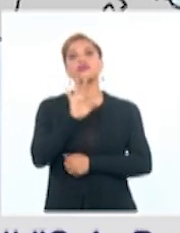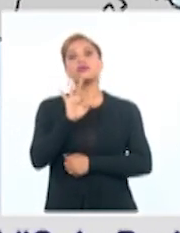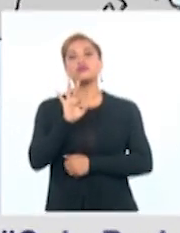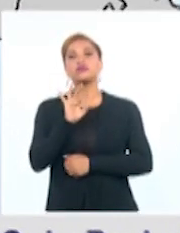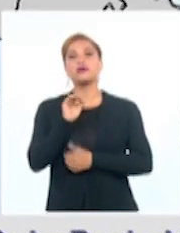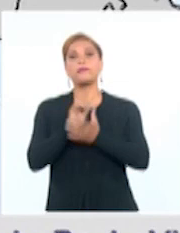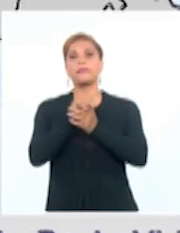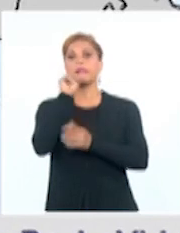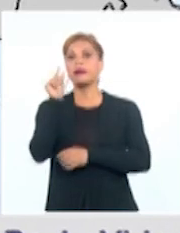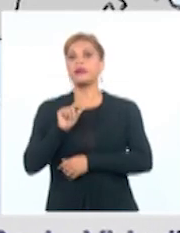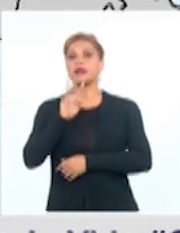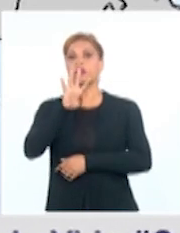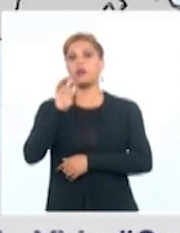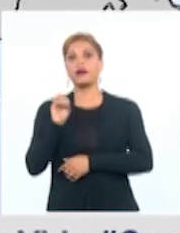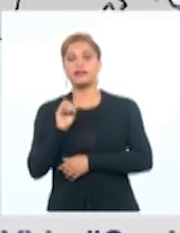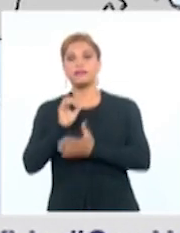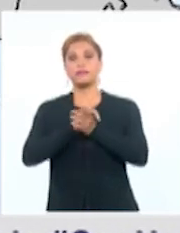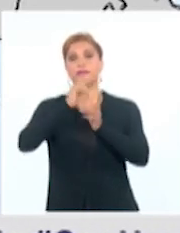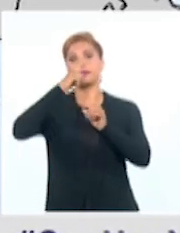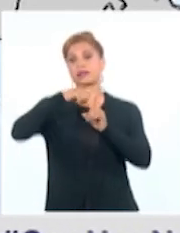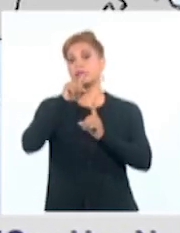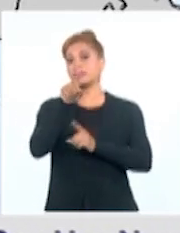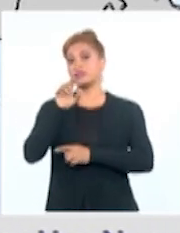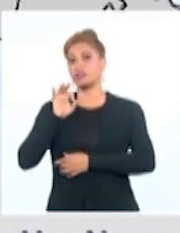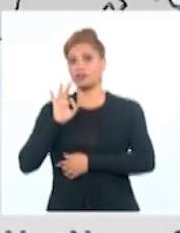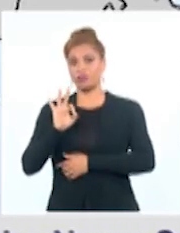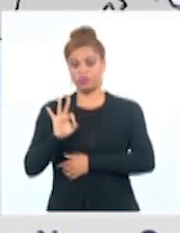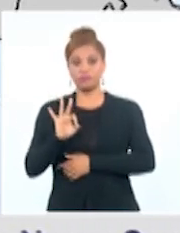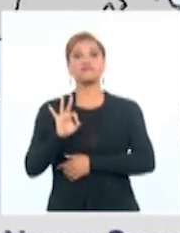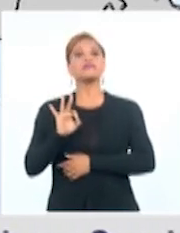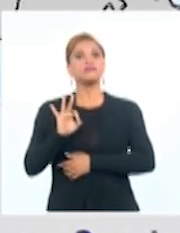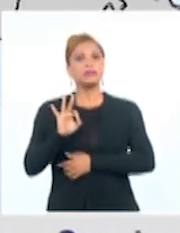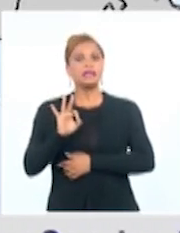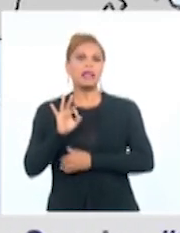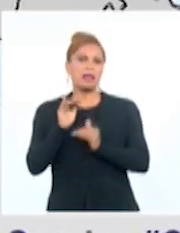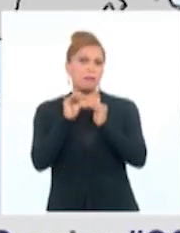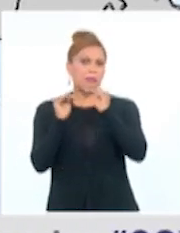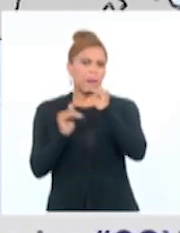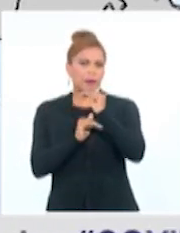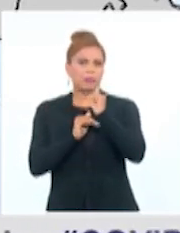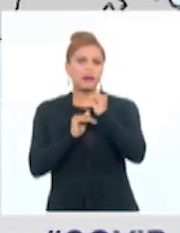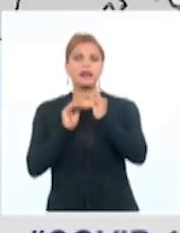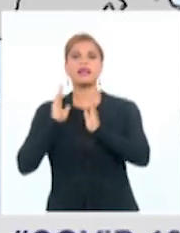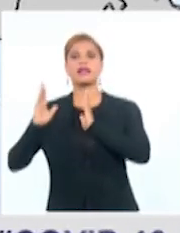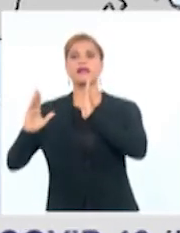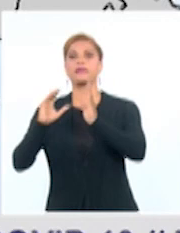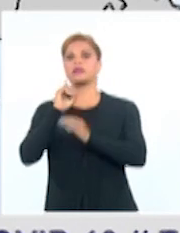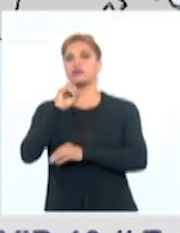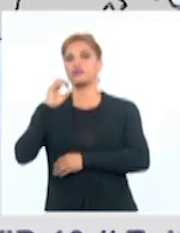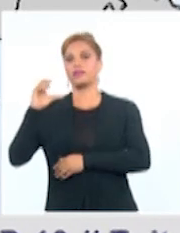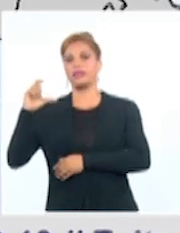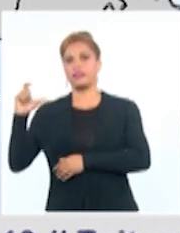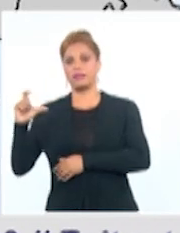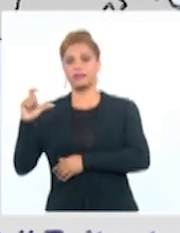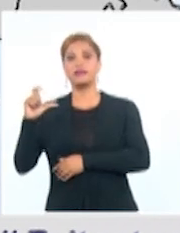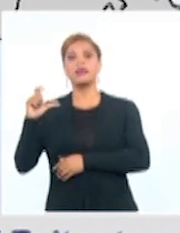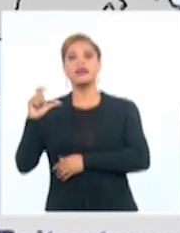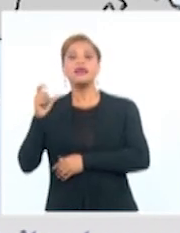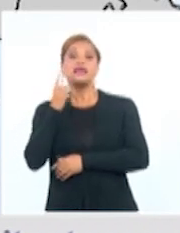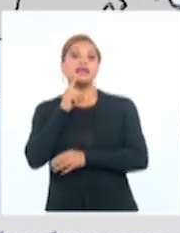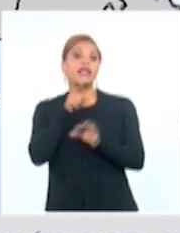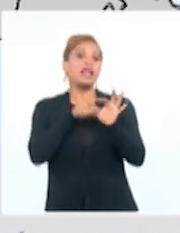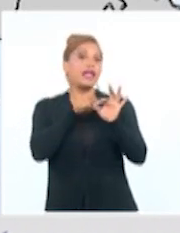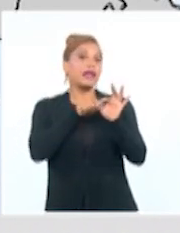con 40 y Matanzas con 18, pues las cifras más bajas en Occidente, aparte del municipio especial Isla